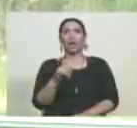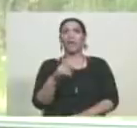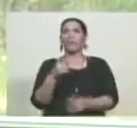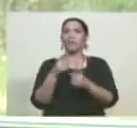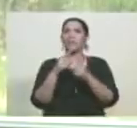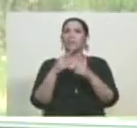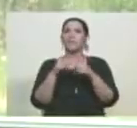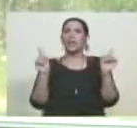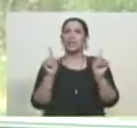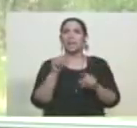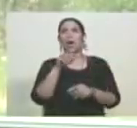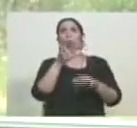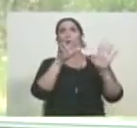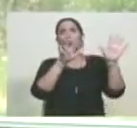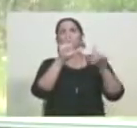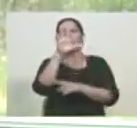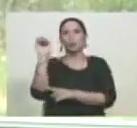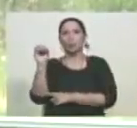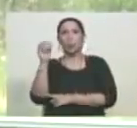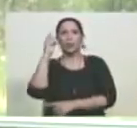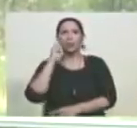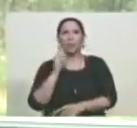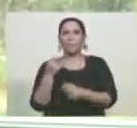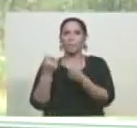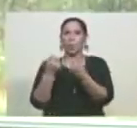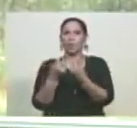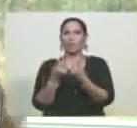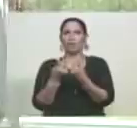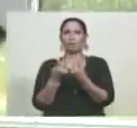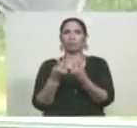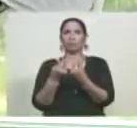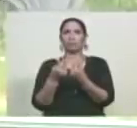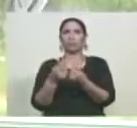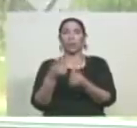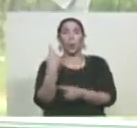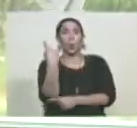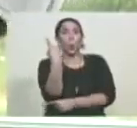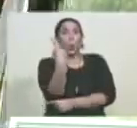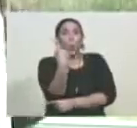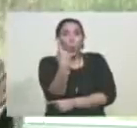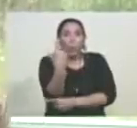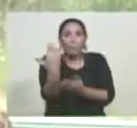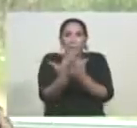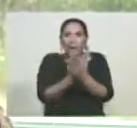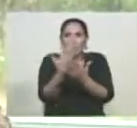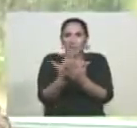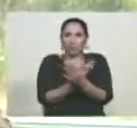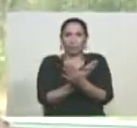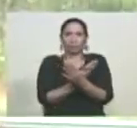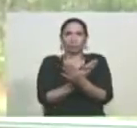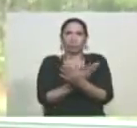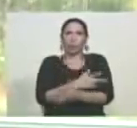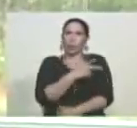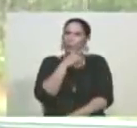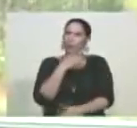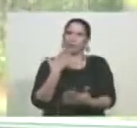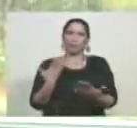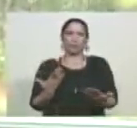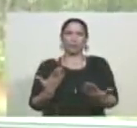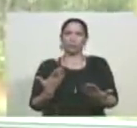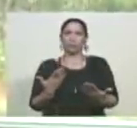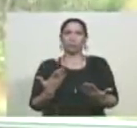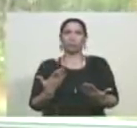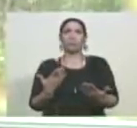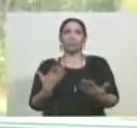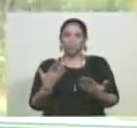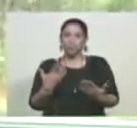850 bolos, camarada. Es extravagante. Una unidad, un platanito. Y se lo aseguro que